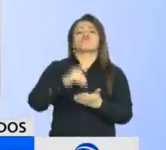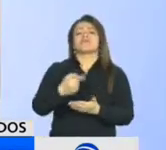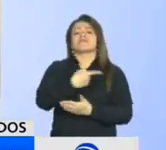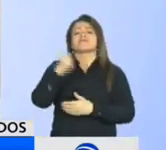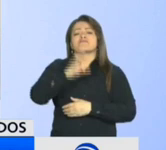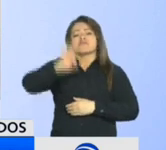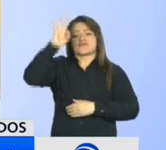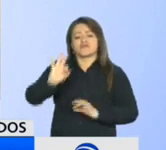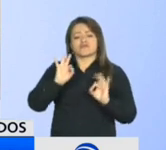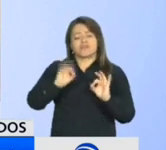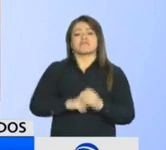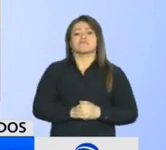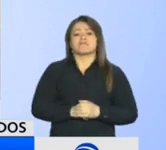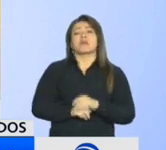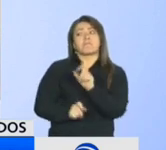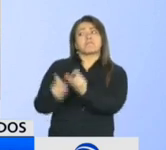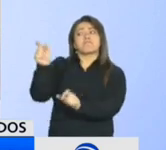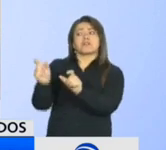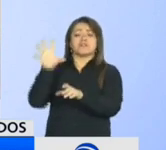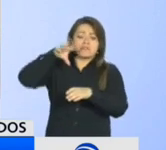Son de empleados directos